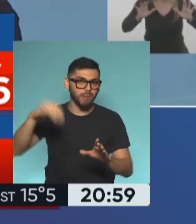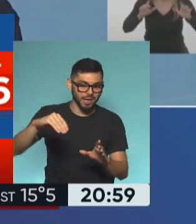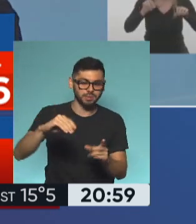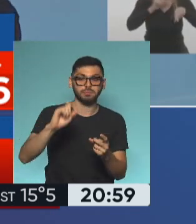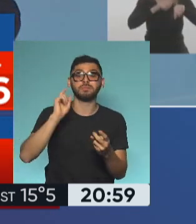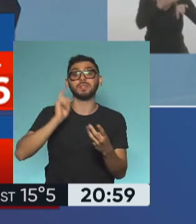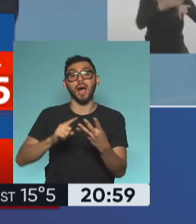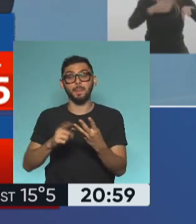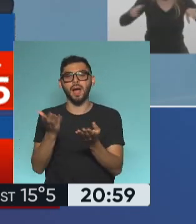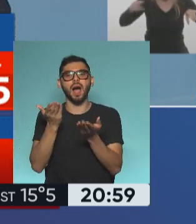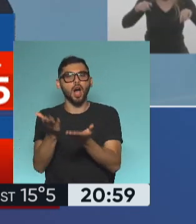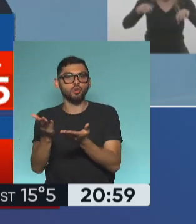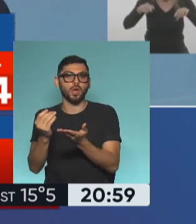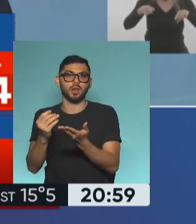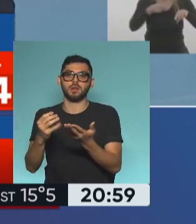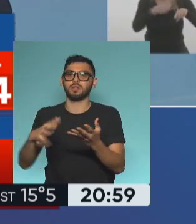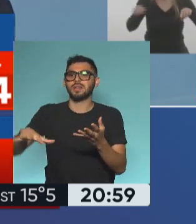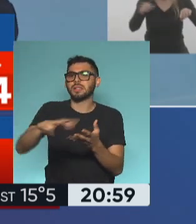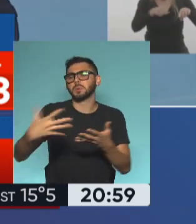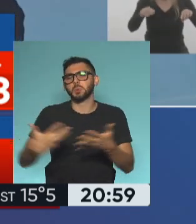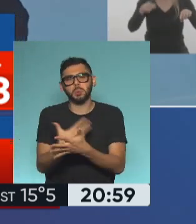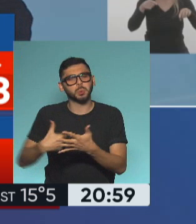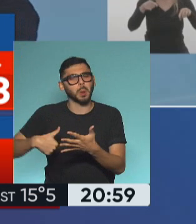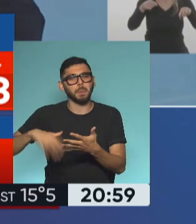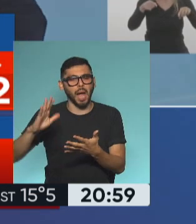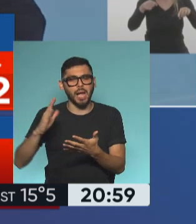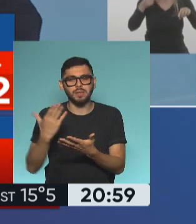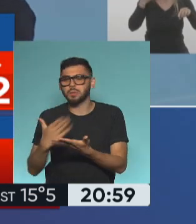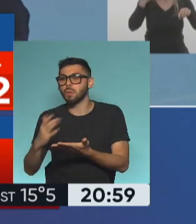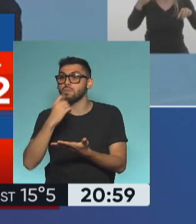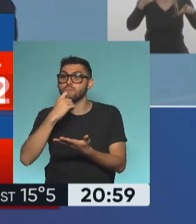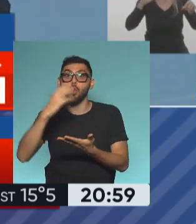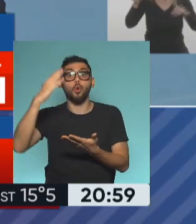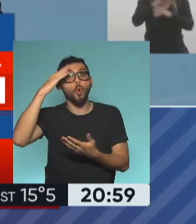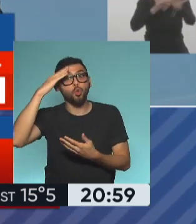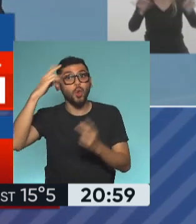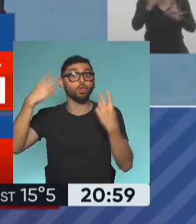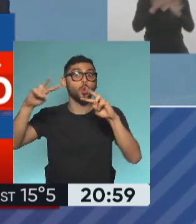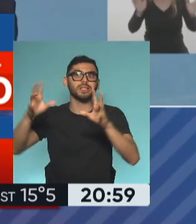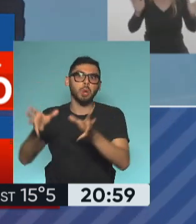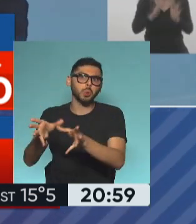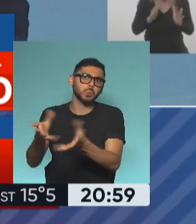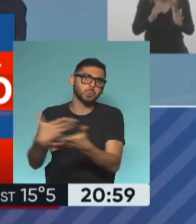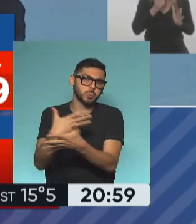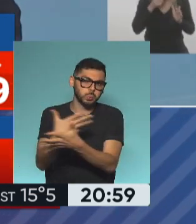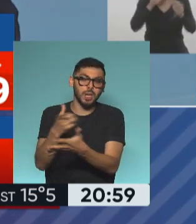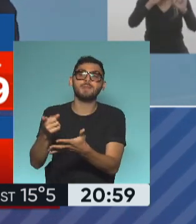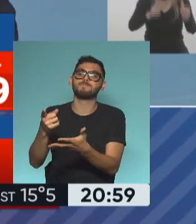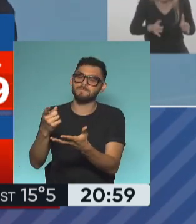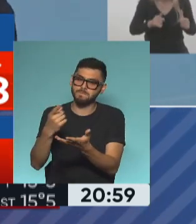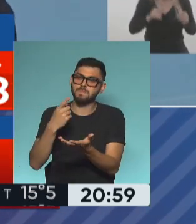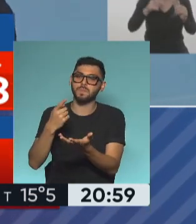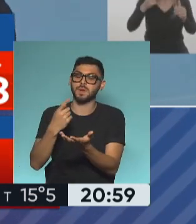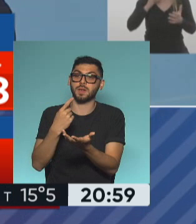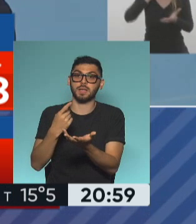las ayudas, Ari, a los sectores más postergados, como por ejemplo la cultura y el turismo, en donde se refuerzan las partidas